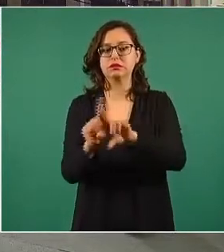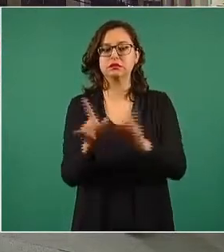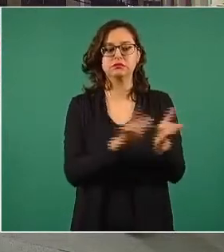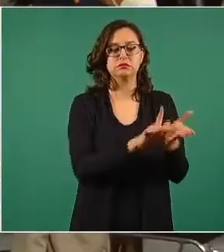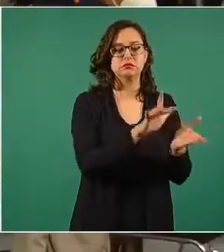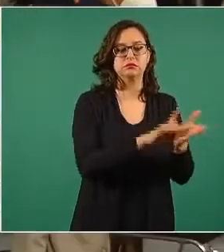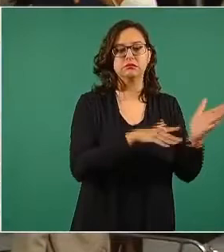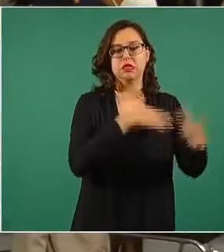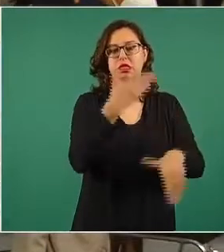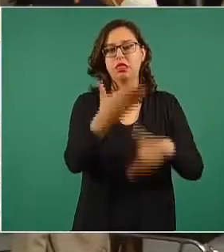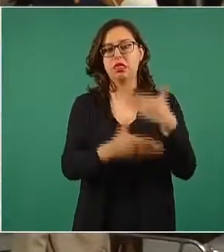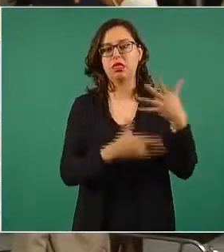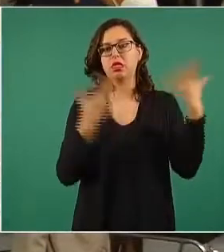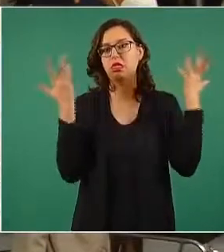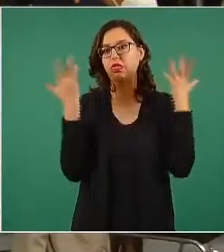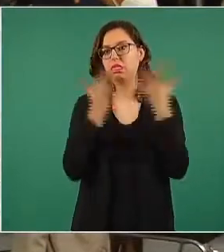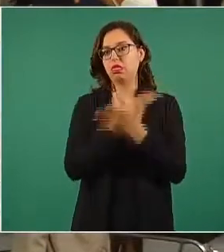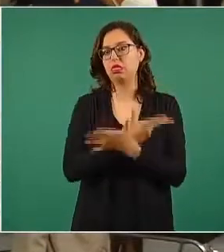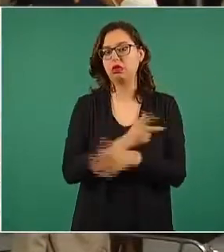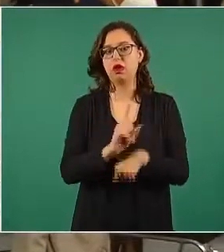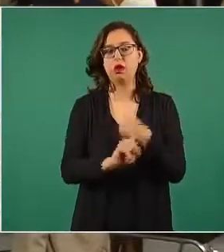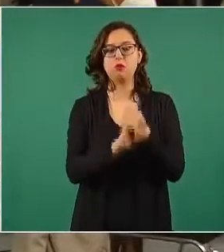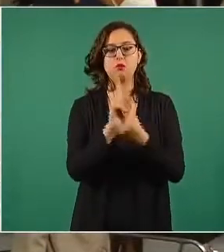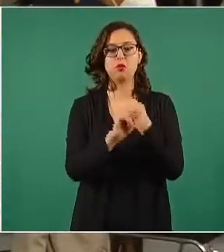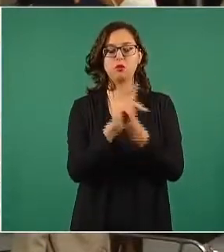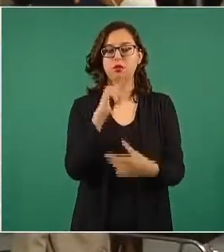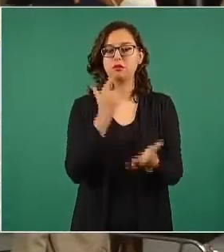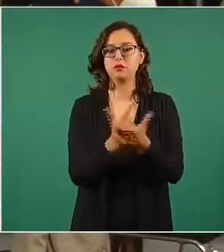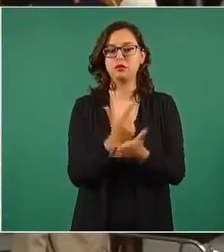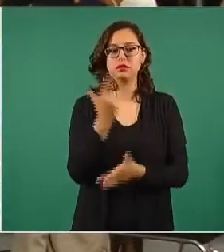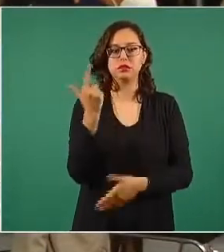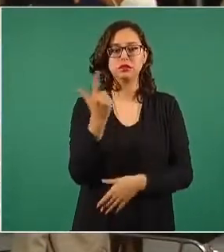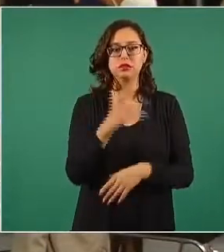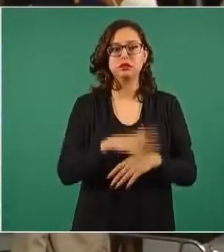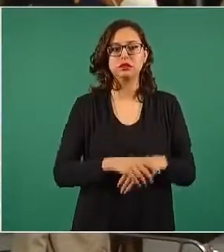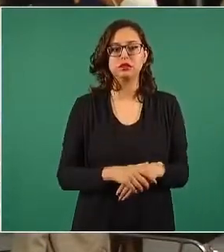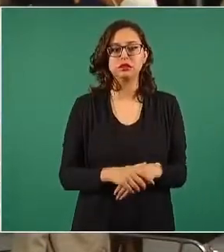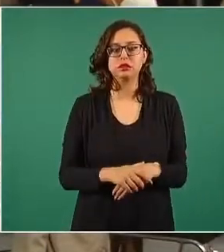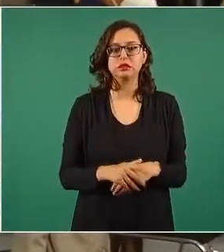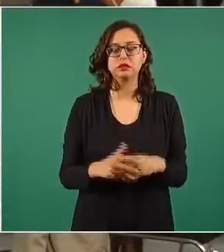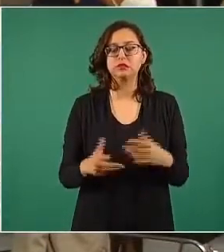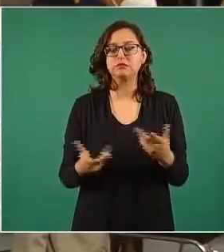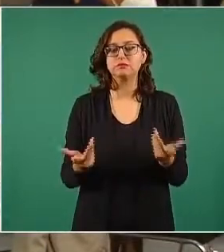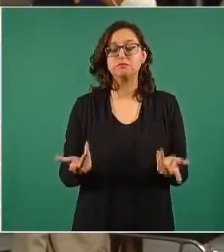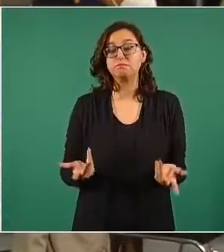Entonces pues, aumento de la deuda y yo